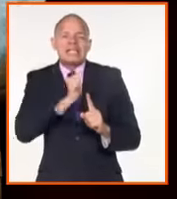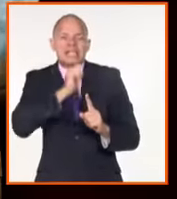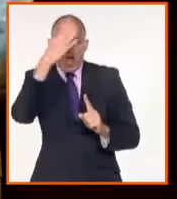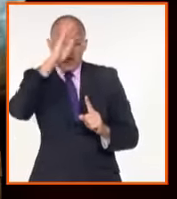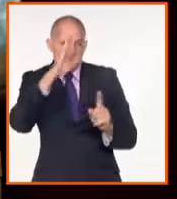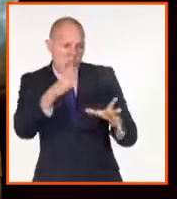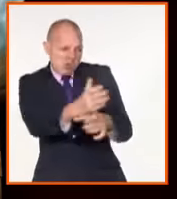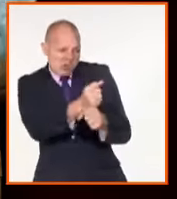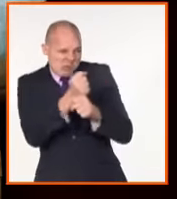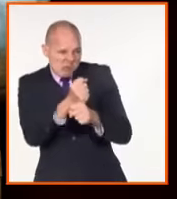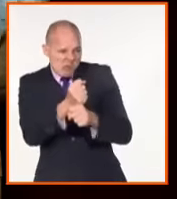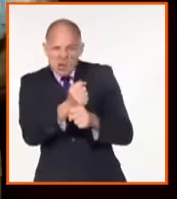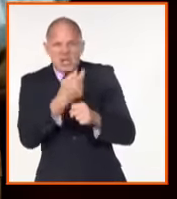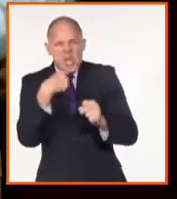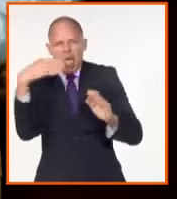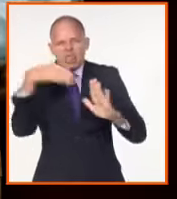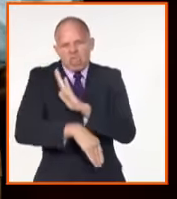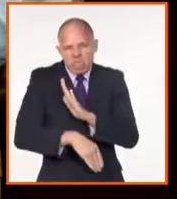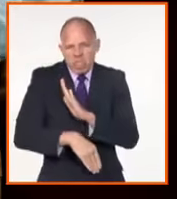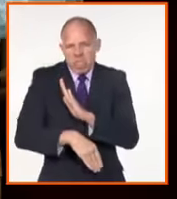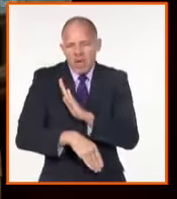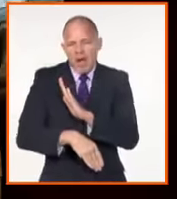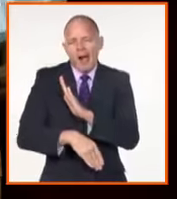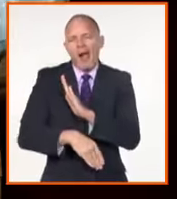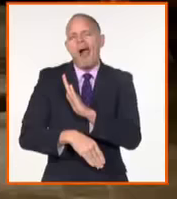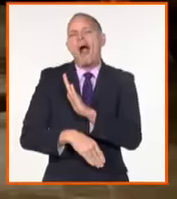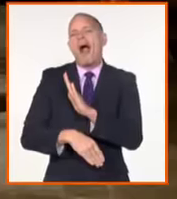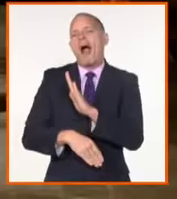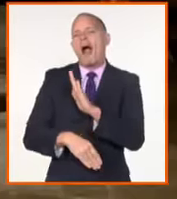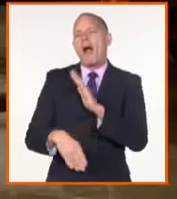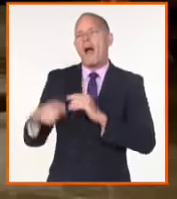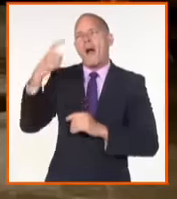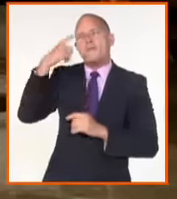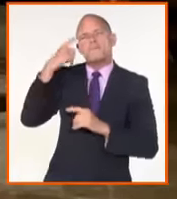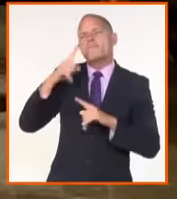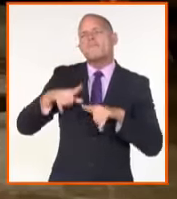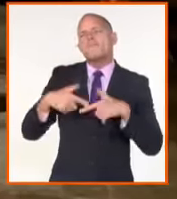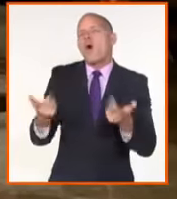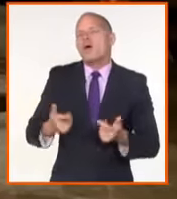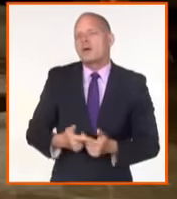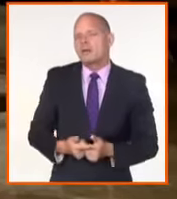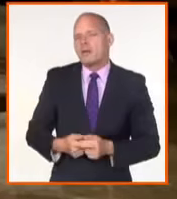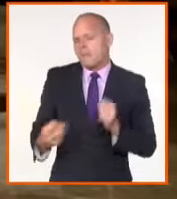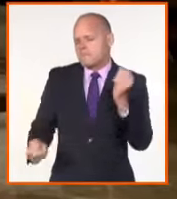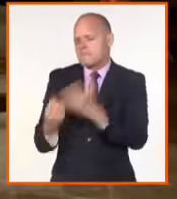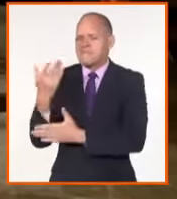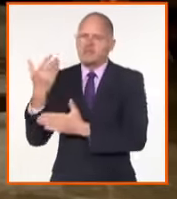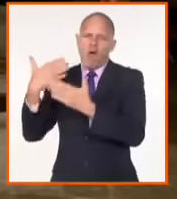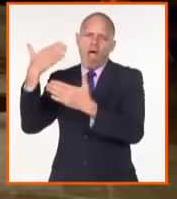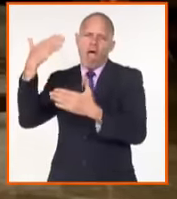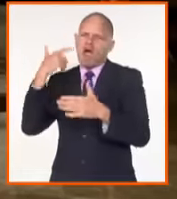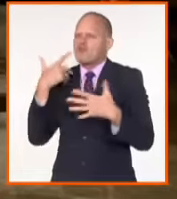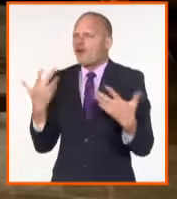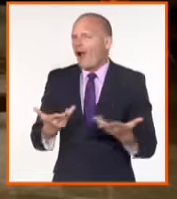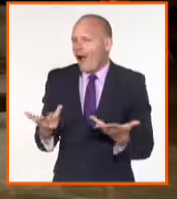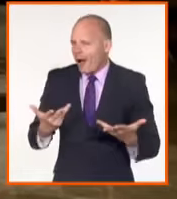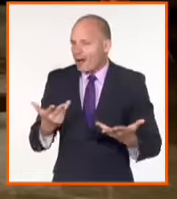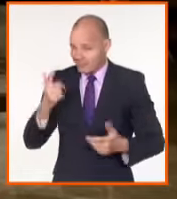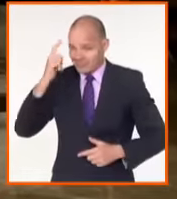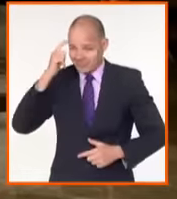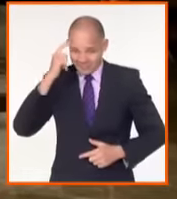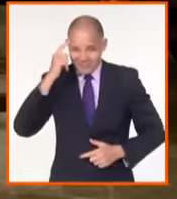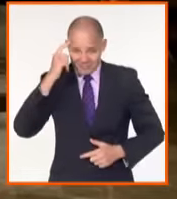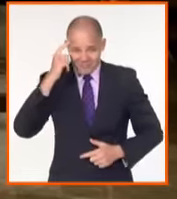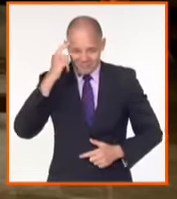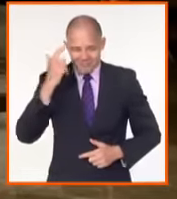saber cuáles son las verdaderas causas, tenemos que ver cuáles son los orígenes, no nos podemos desesperar, y también tenemos que